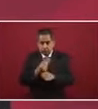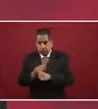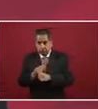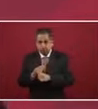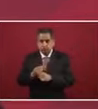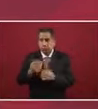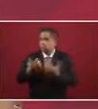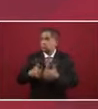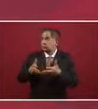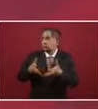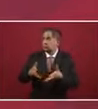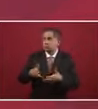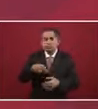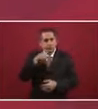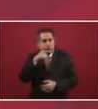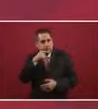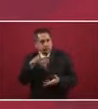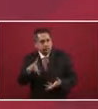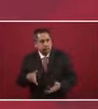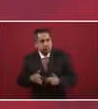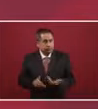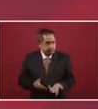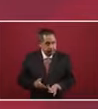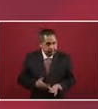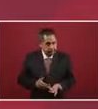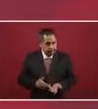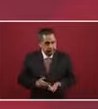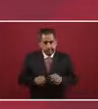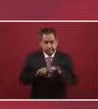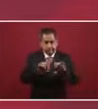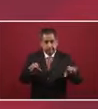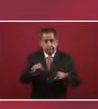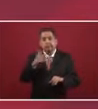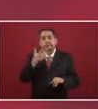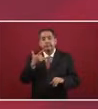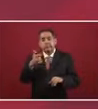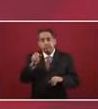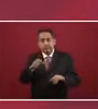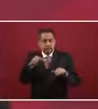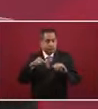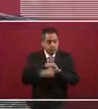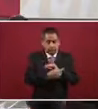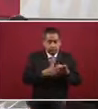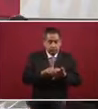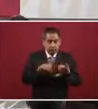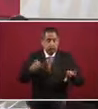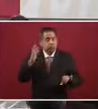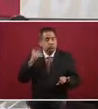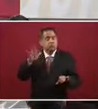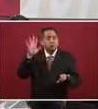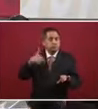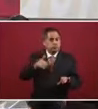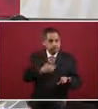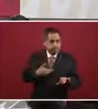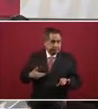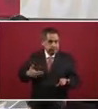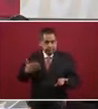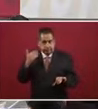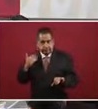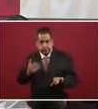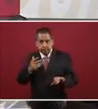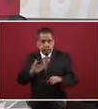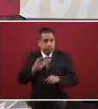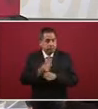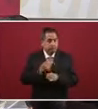más, de estos gasoductos, si yo hubiese estado en la presidencia, a lo mejor no se